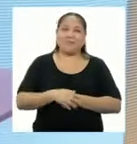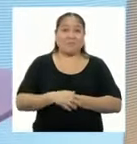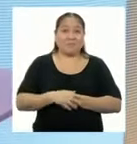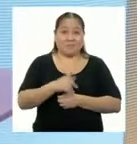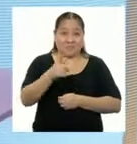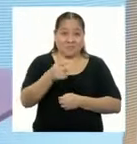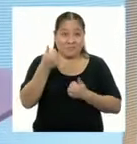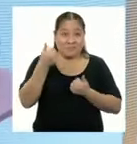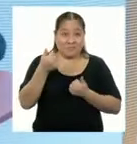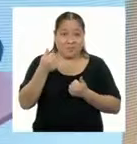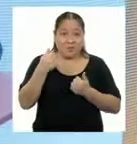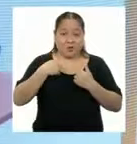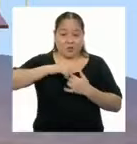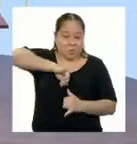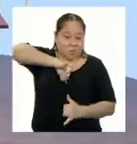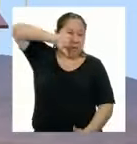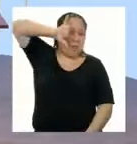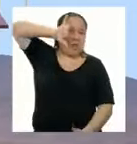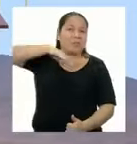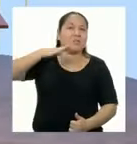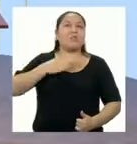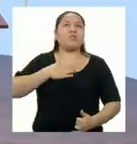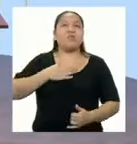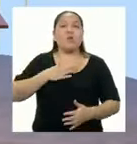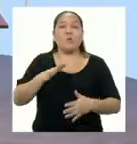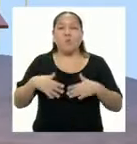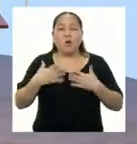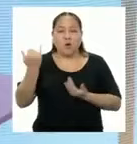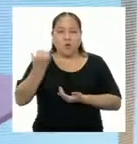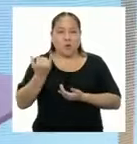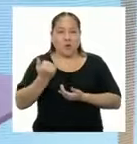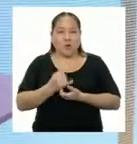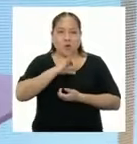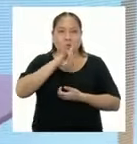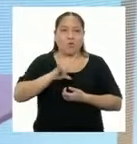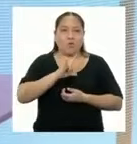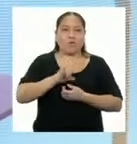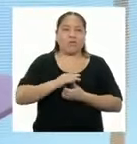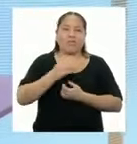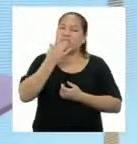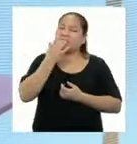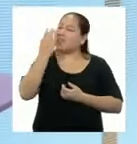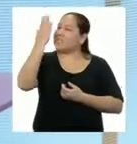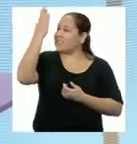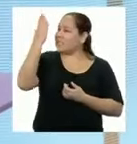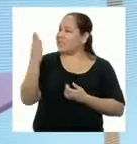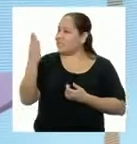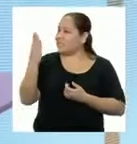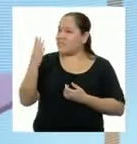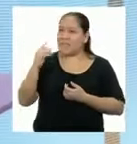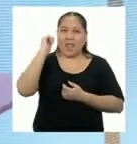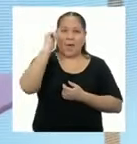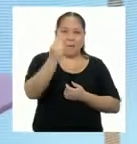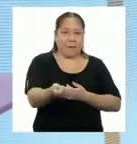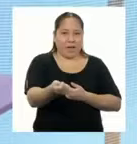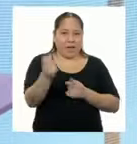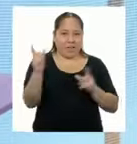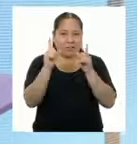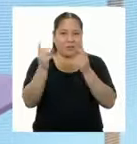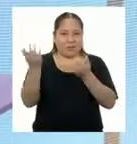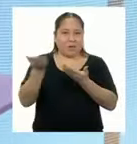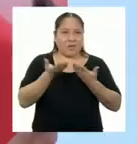les parece si me mido para ver si puedo dibujar mejor utilizando el espejo que la magia de la televisión ha traído hasta